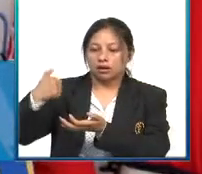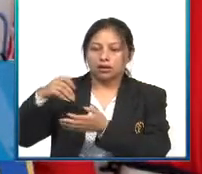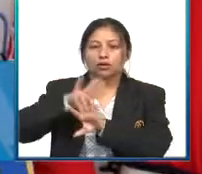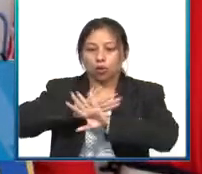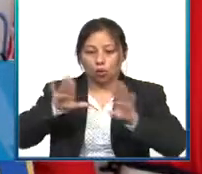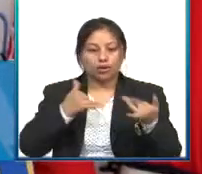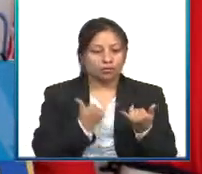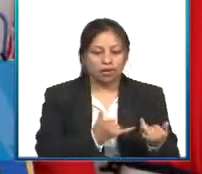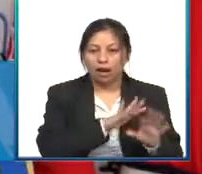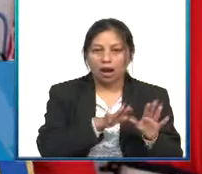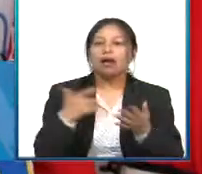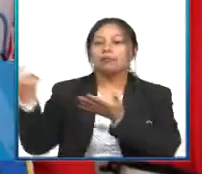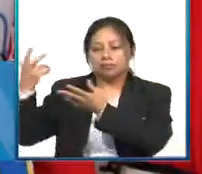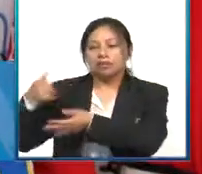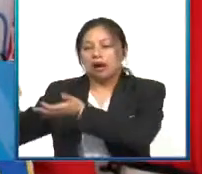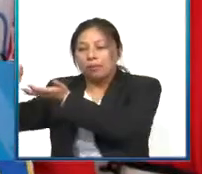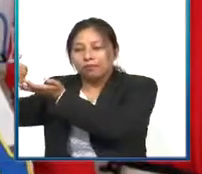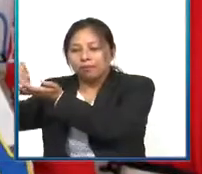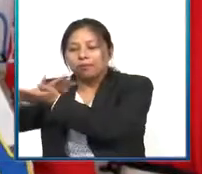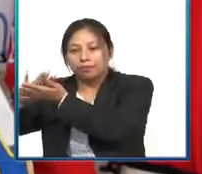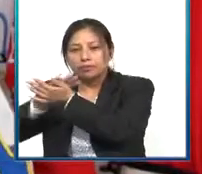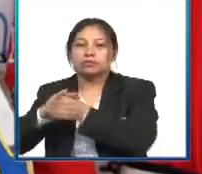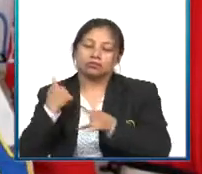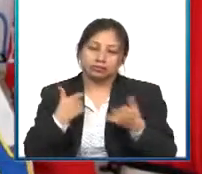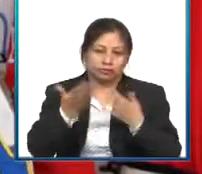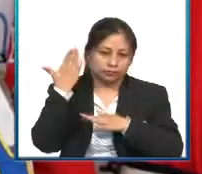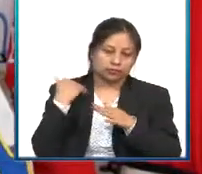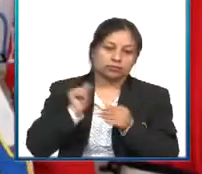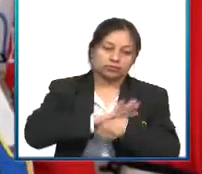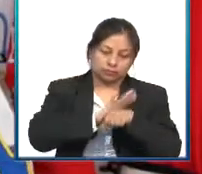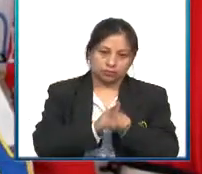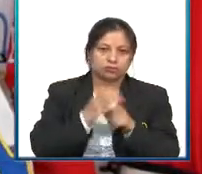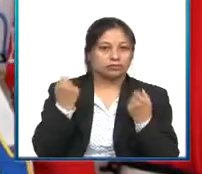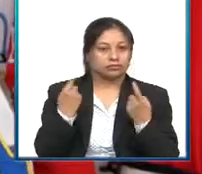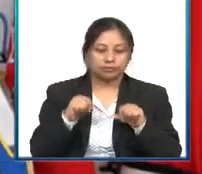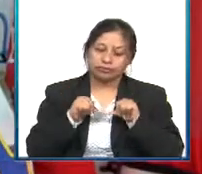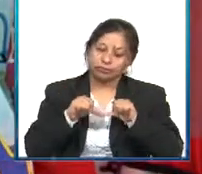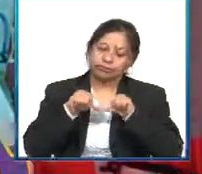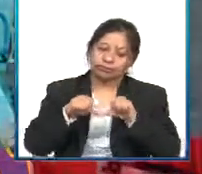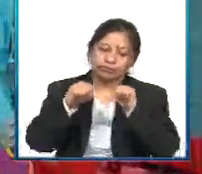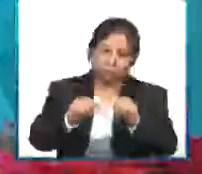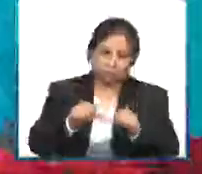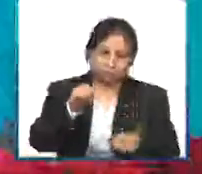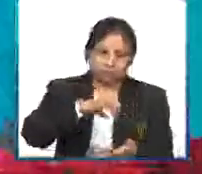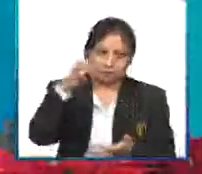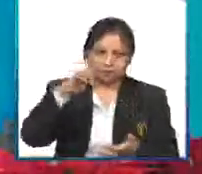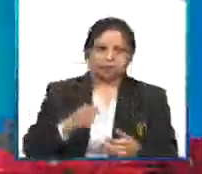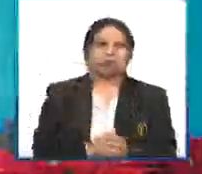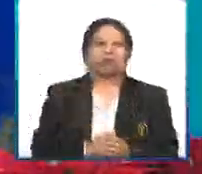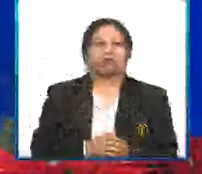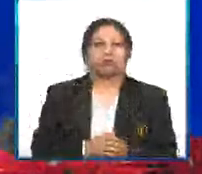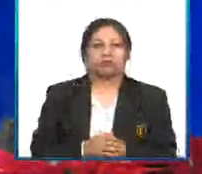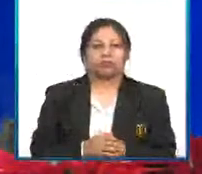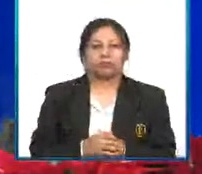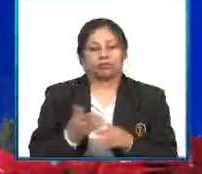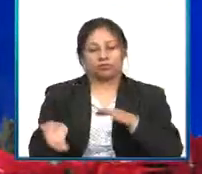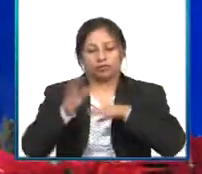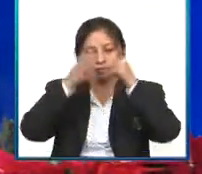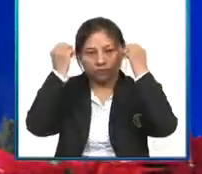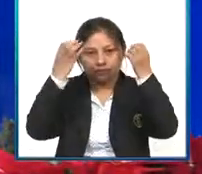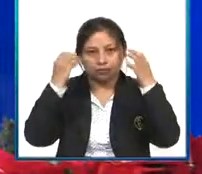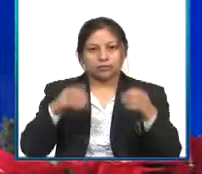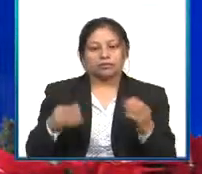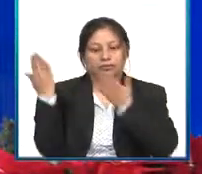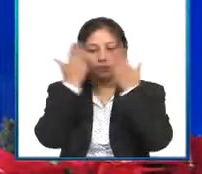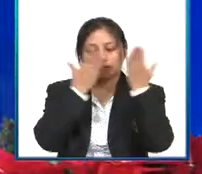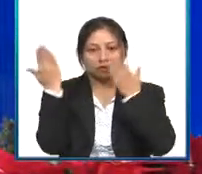para siempre continuar con el protocolo ante esta pandemia que todavía estamos viviendo acá en nuestro país. Y más información,